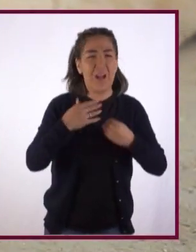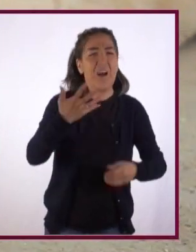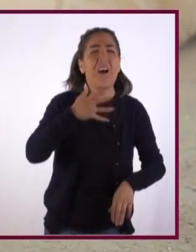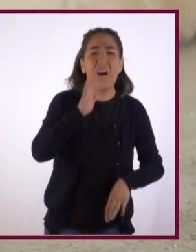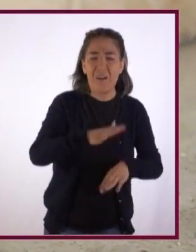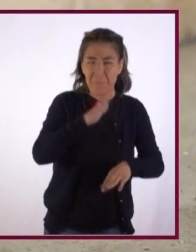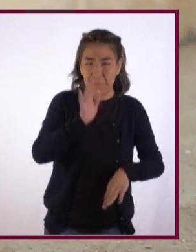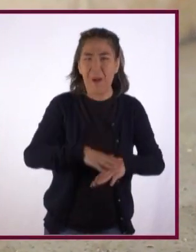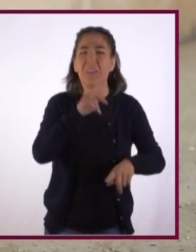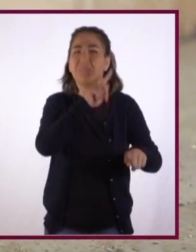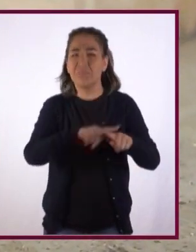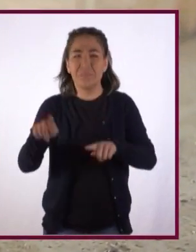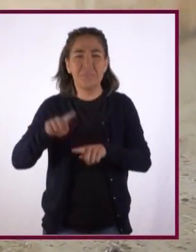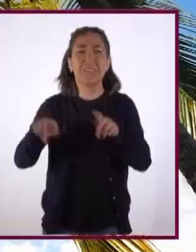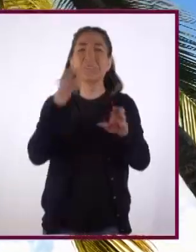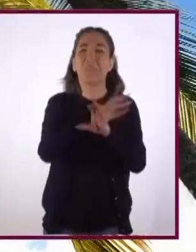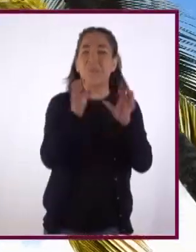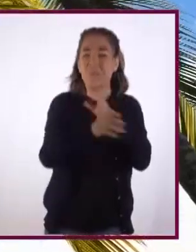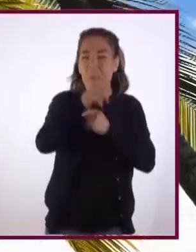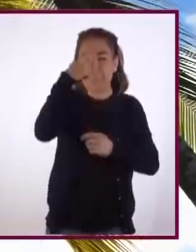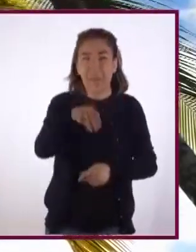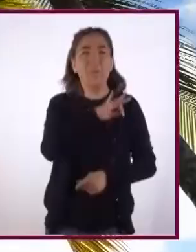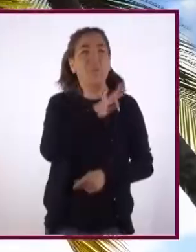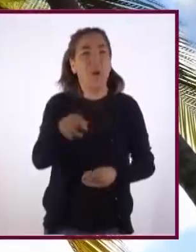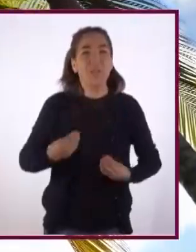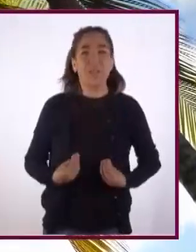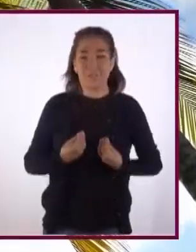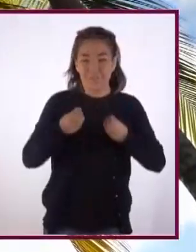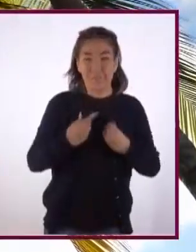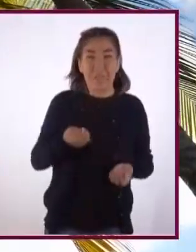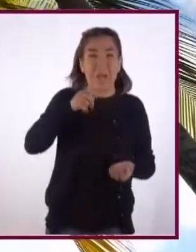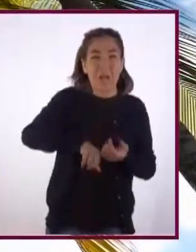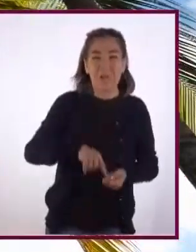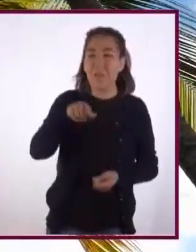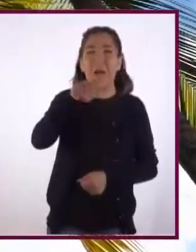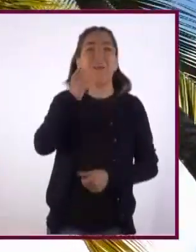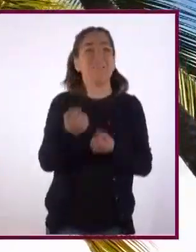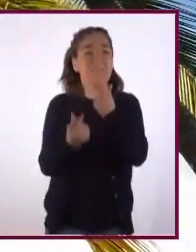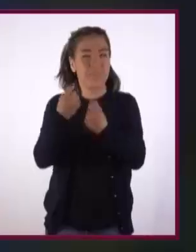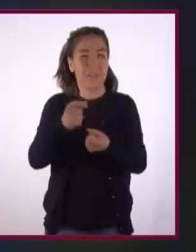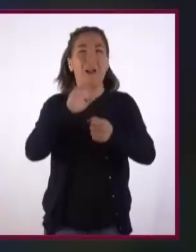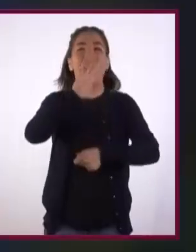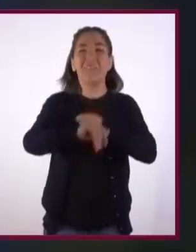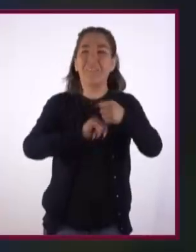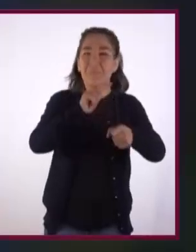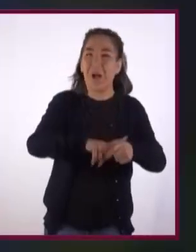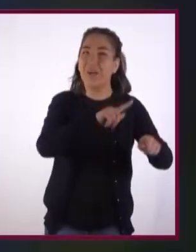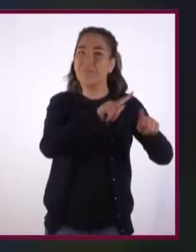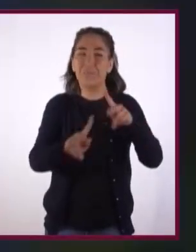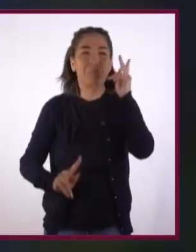existen grandes variaciones de esta que nos permiten la existencia de diversas especies y la